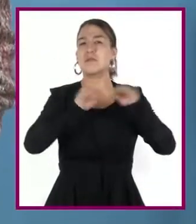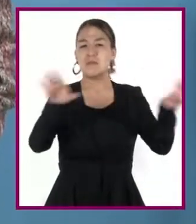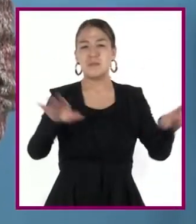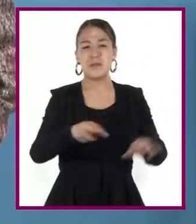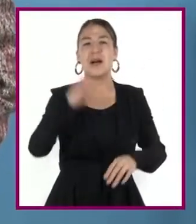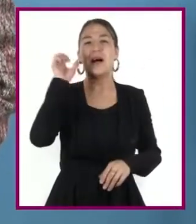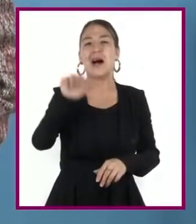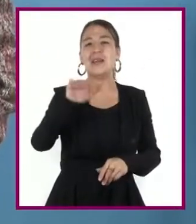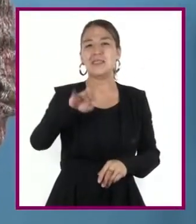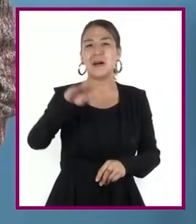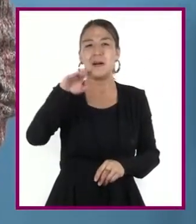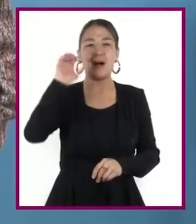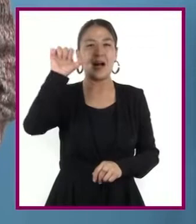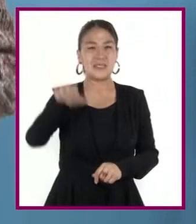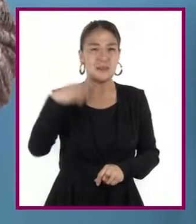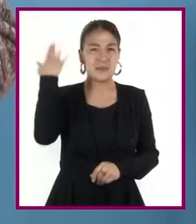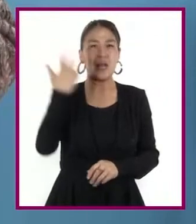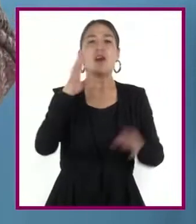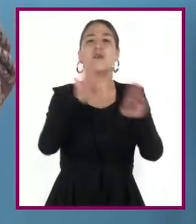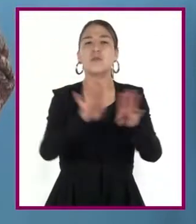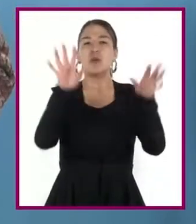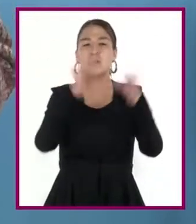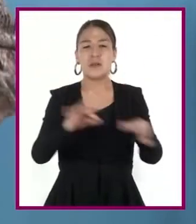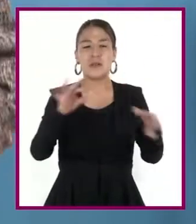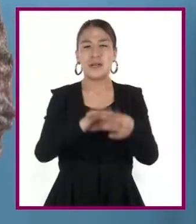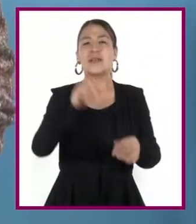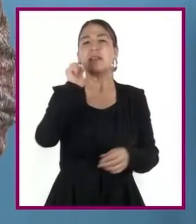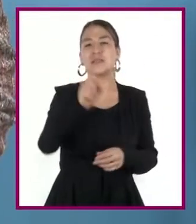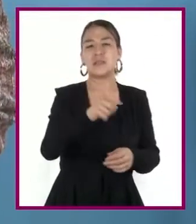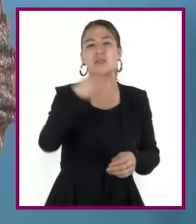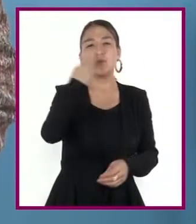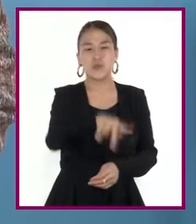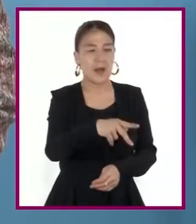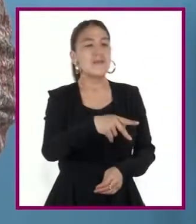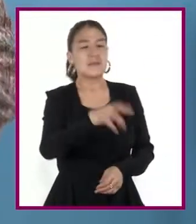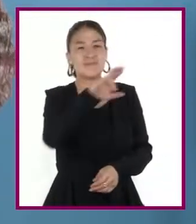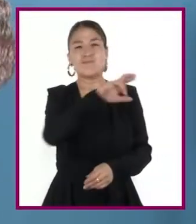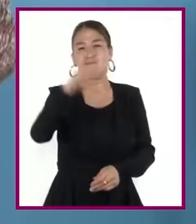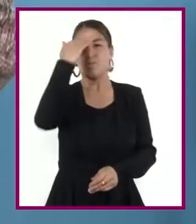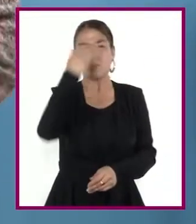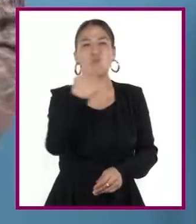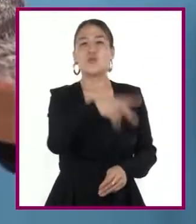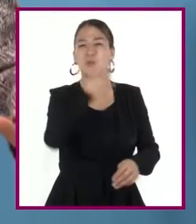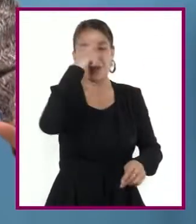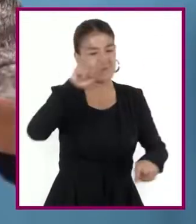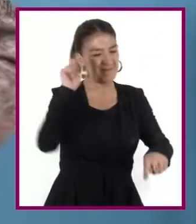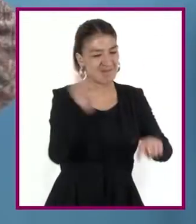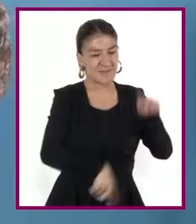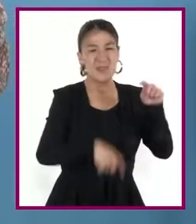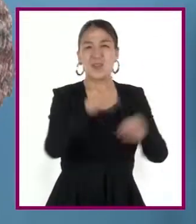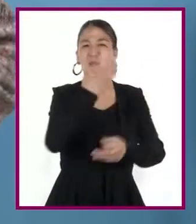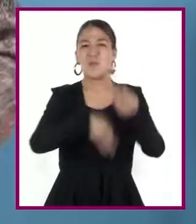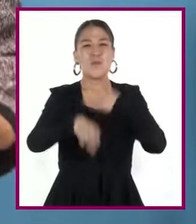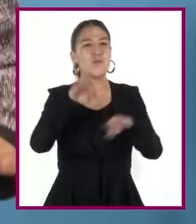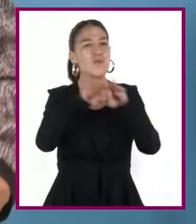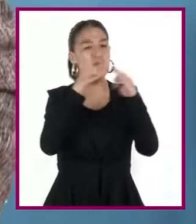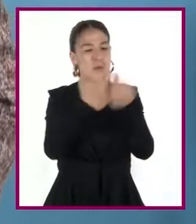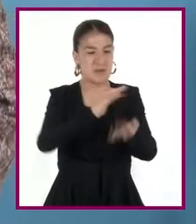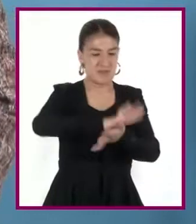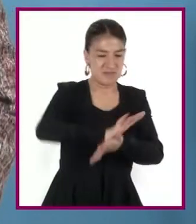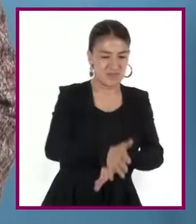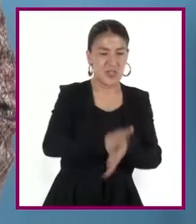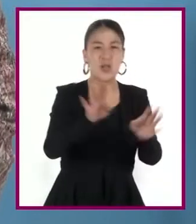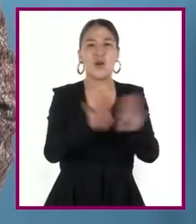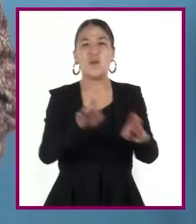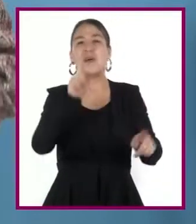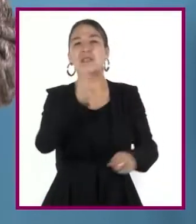Asamblea General de las Naciones Unidas, reconociendo la necesidad de eliminar todas las formas de discriminación e intolerancia